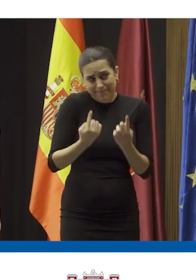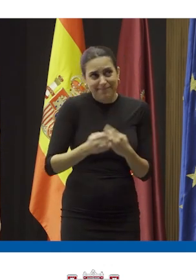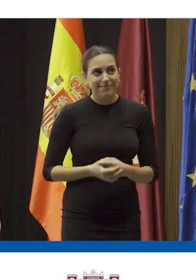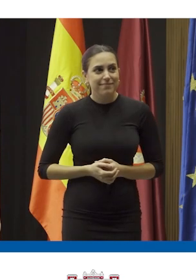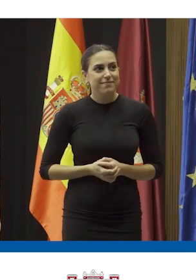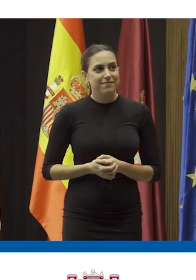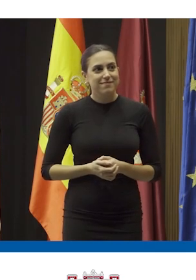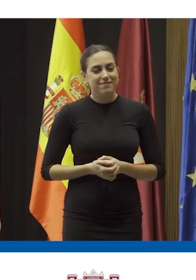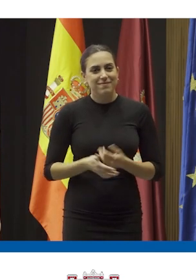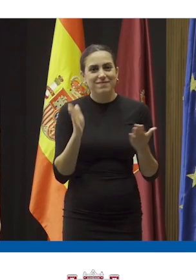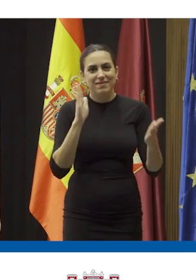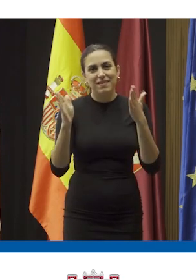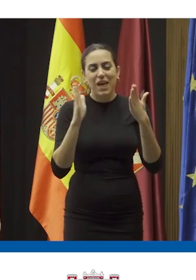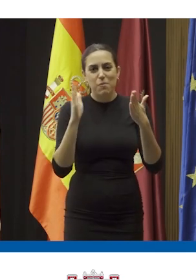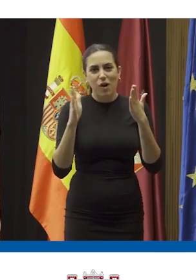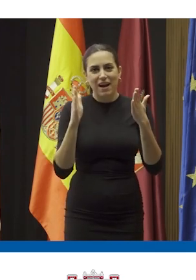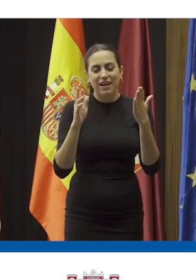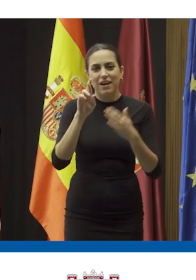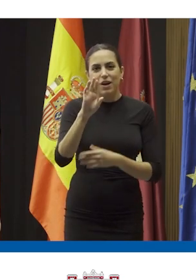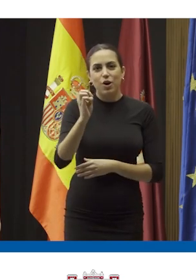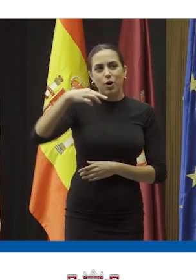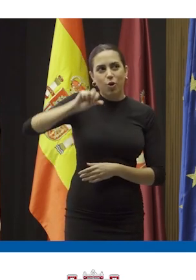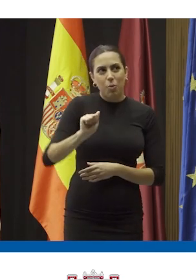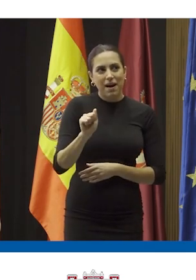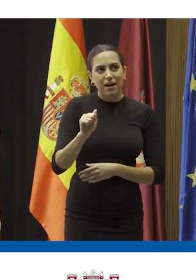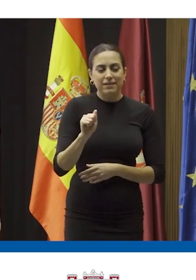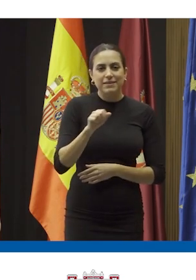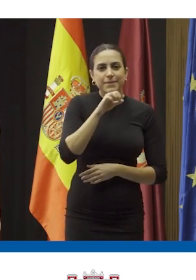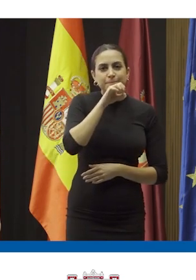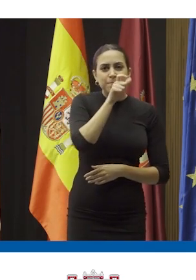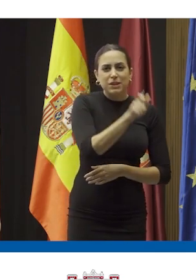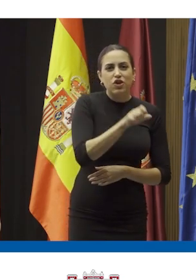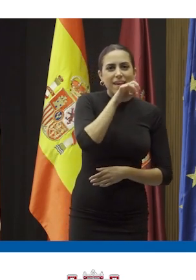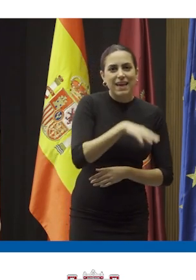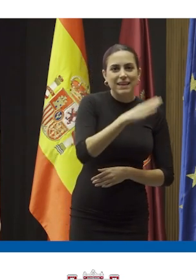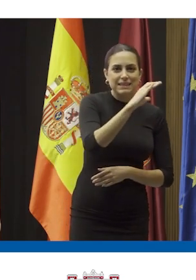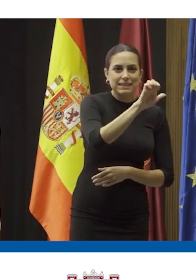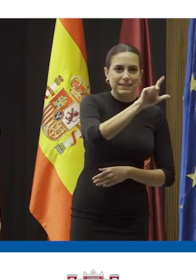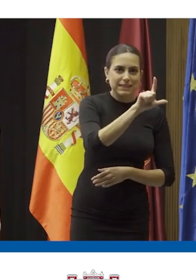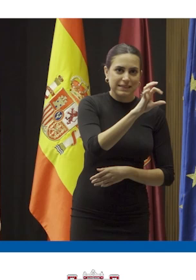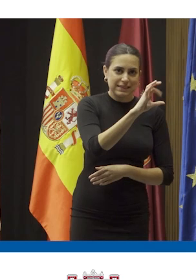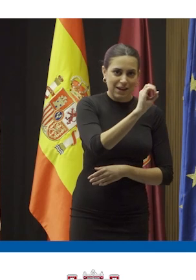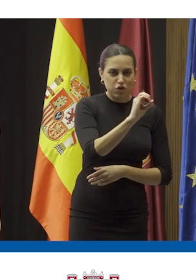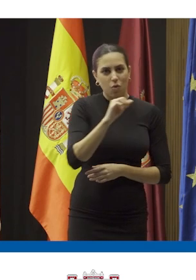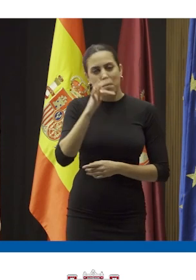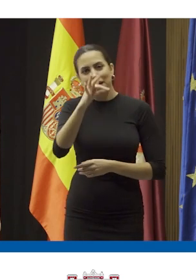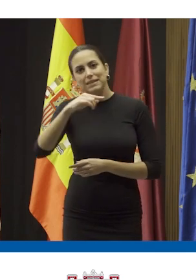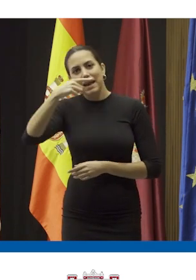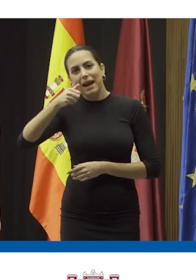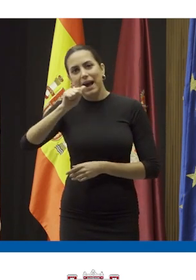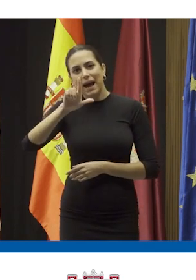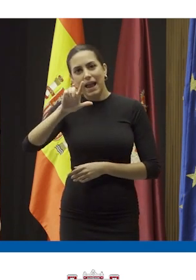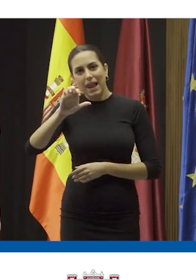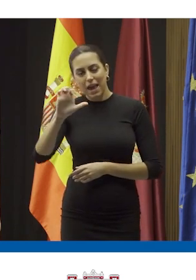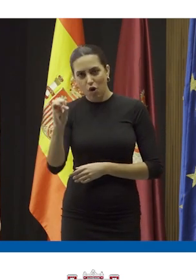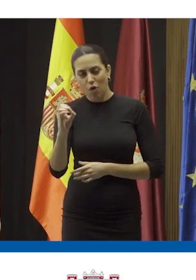Bueno, Roma, de mano de Celso y el gran Galeno. Estamos ya en el siglo I o II después de Cristo.